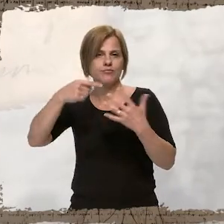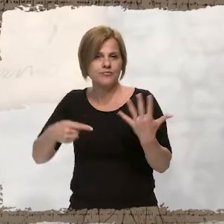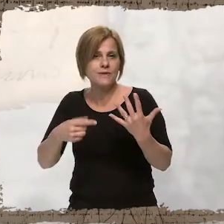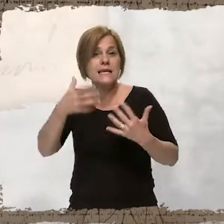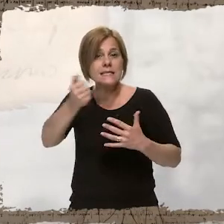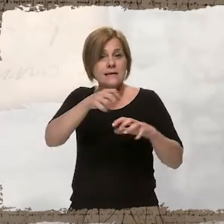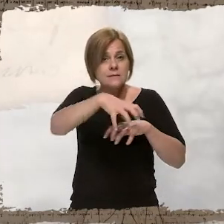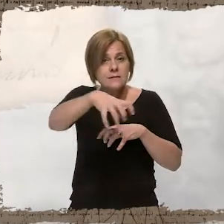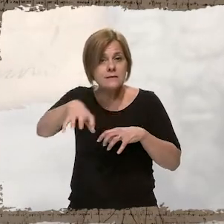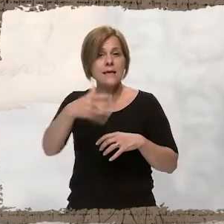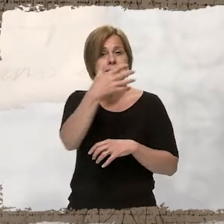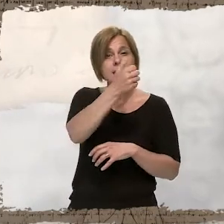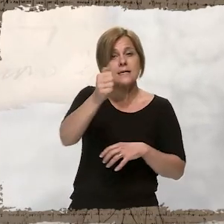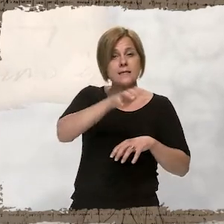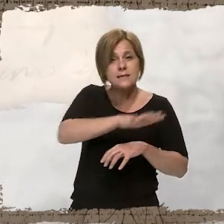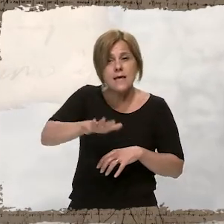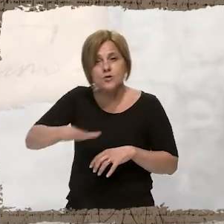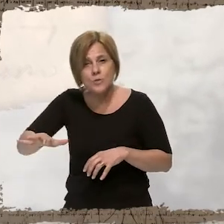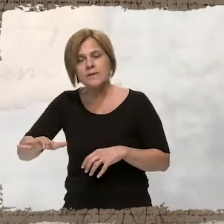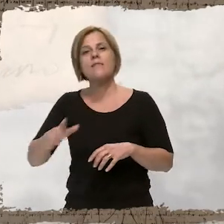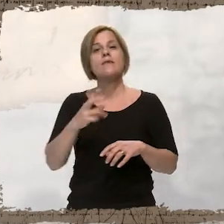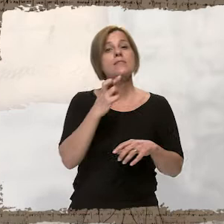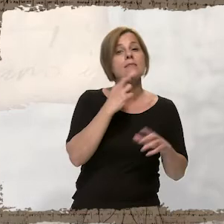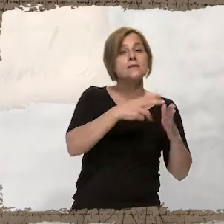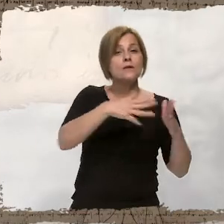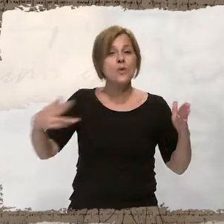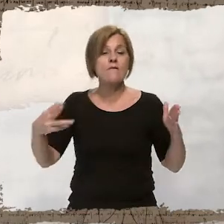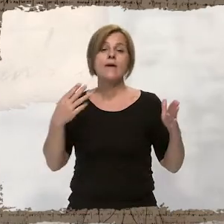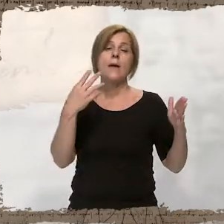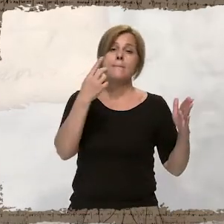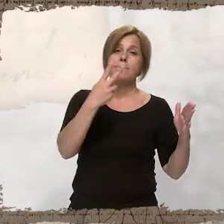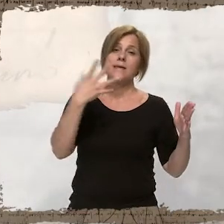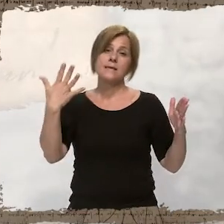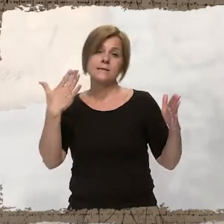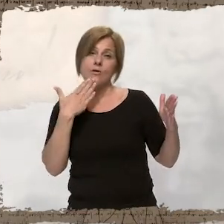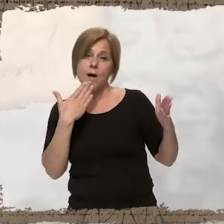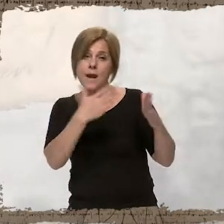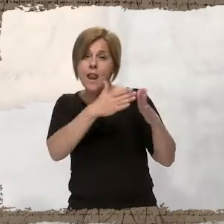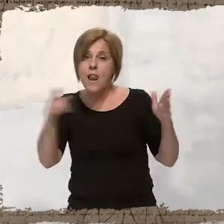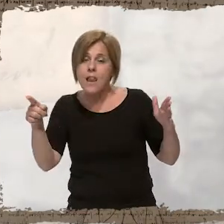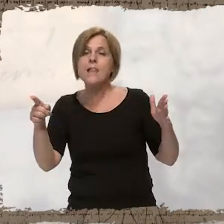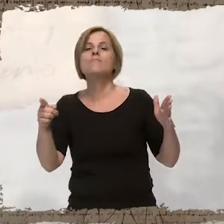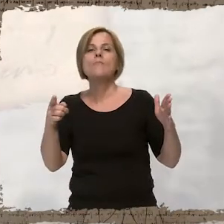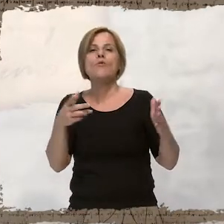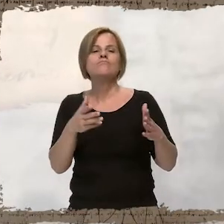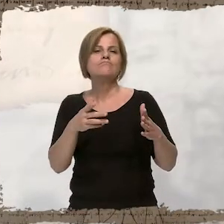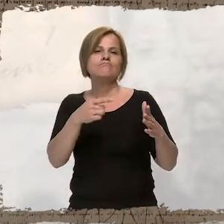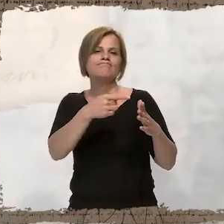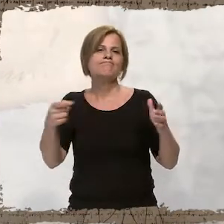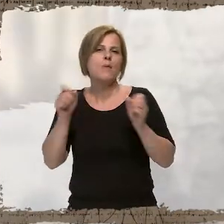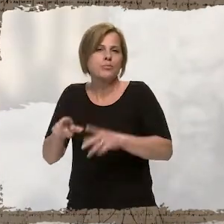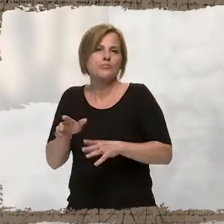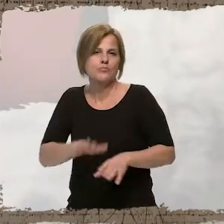tenemos seis pueblos y 66 comunidades del 19 al 25 de abril es la semana de los pueblos originarios